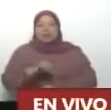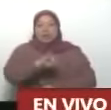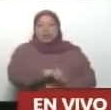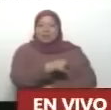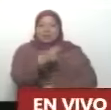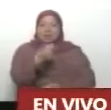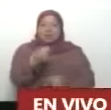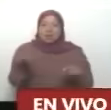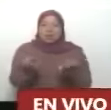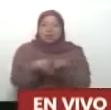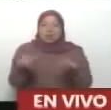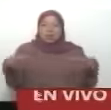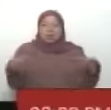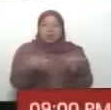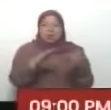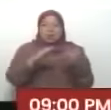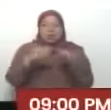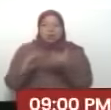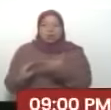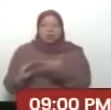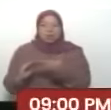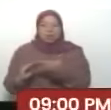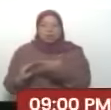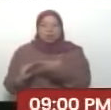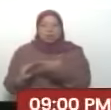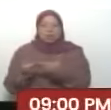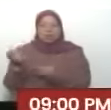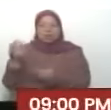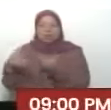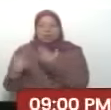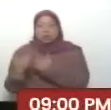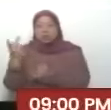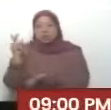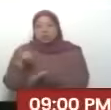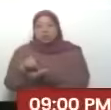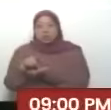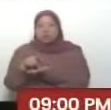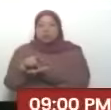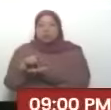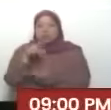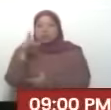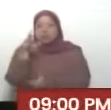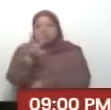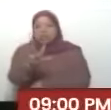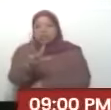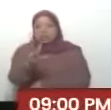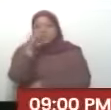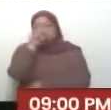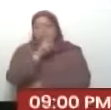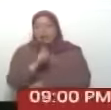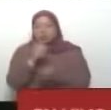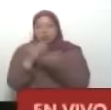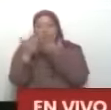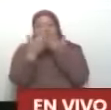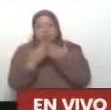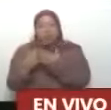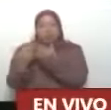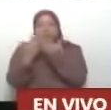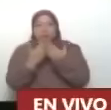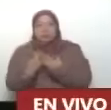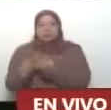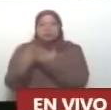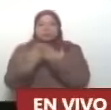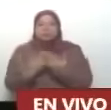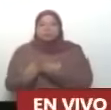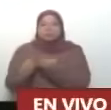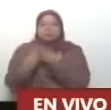universitaria Müller del Fuerte Tiuna, desde donde estamos desde hace 3 años allí estudiando.